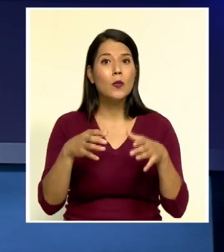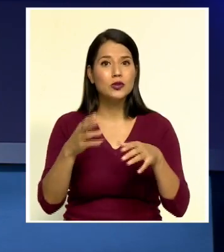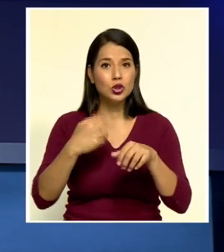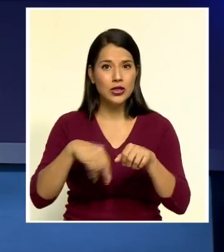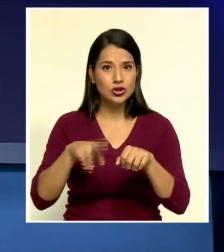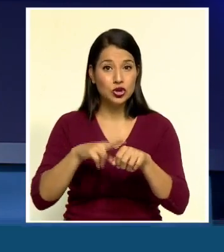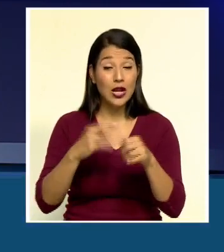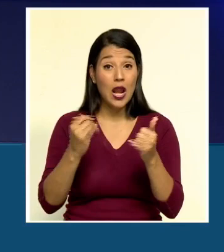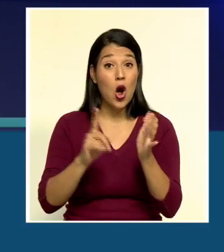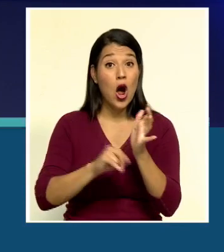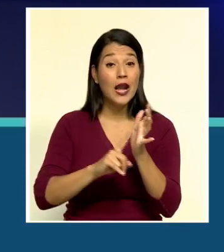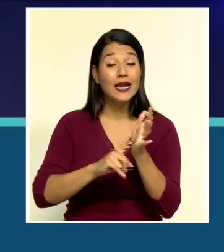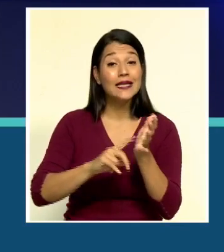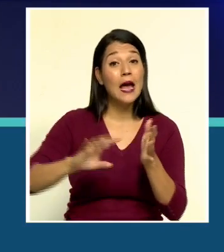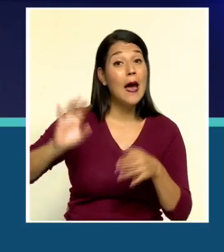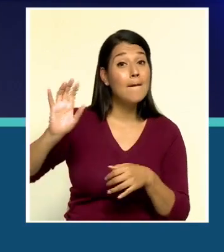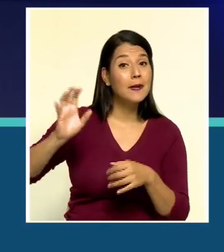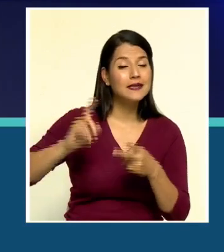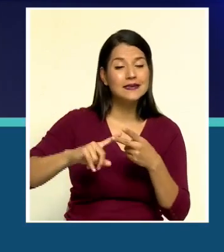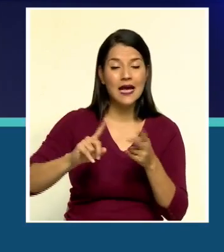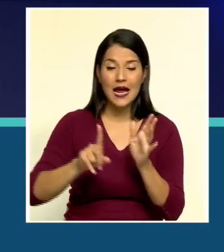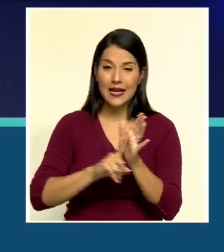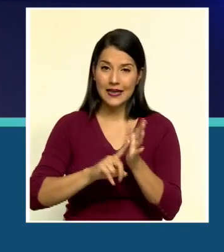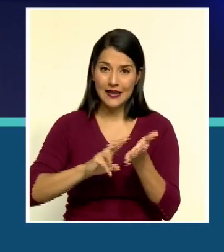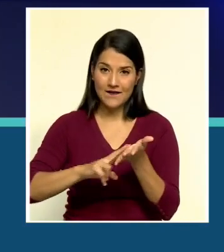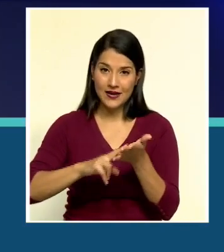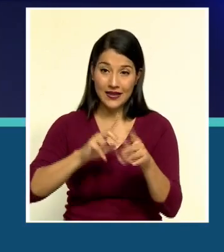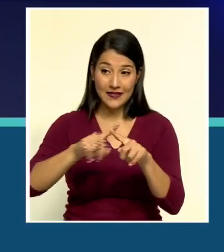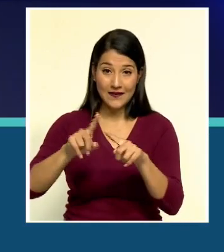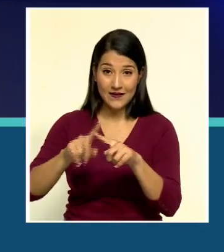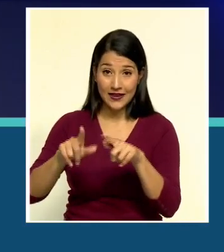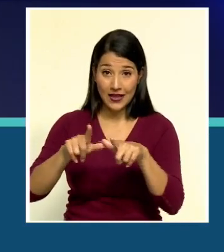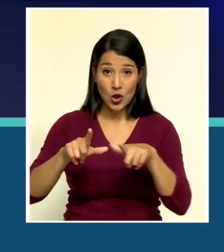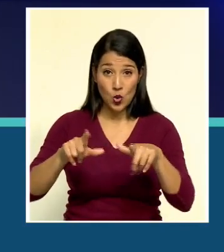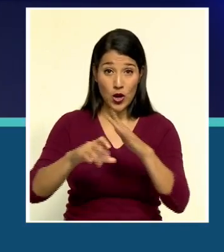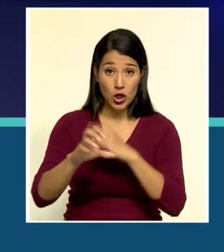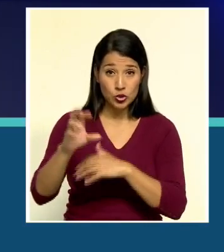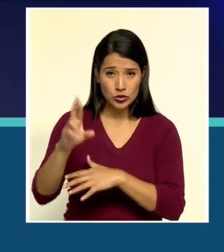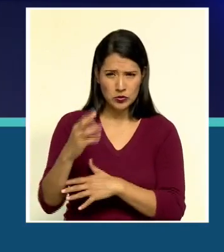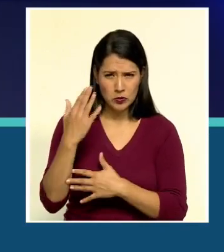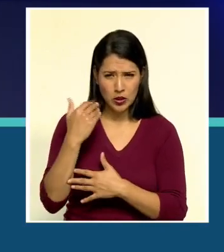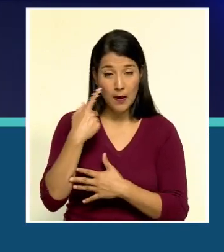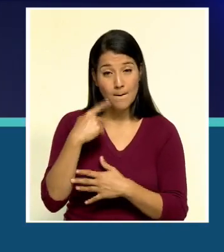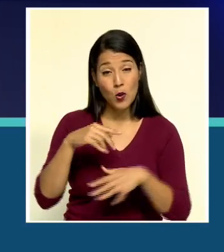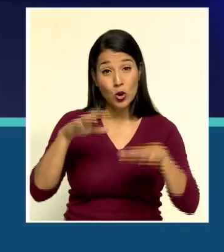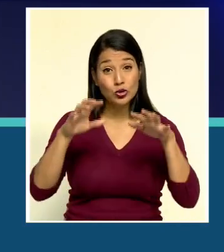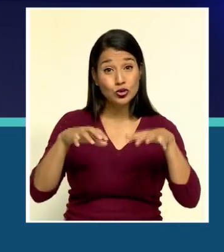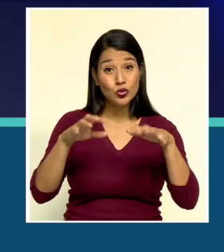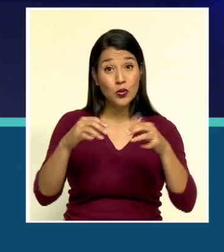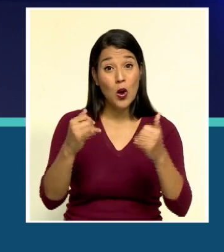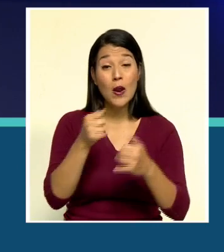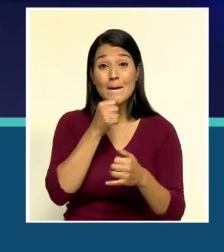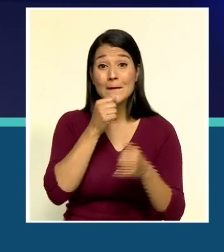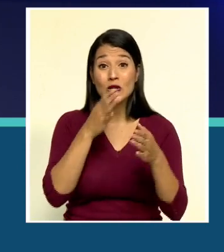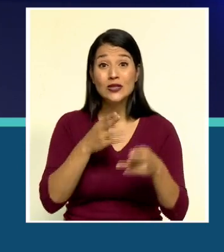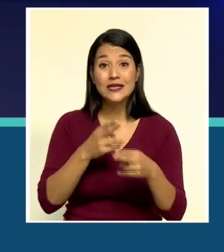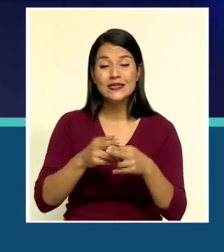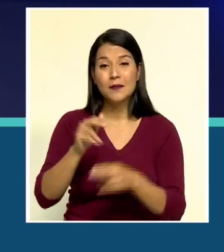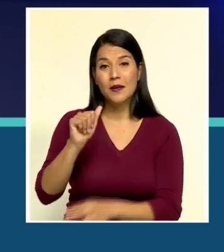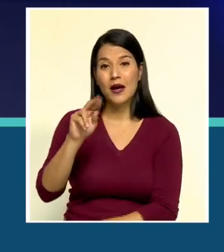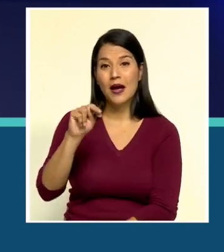alerta amarilla y verde para varios sectores del país debido a las fuertes lluvias. El periodista Andrés Ortiz nos trae esta información.